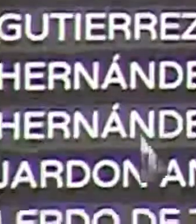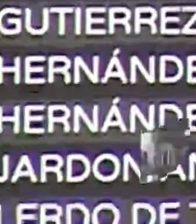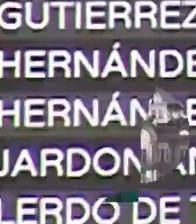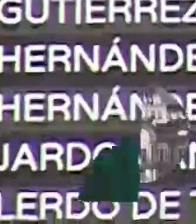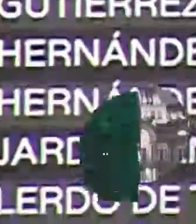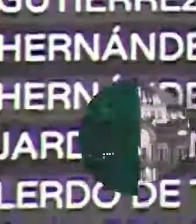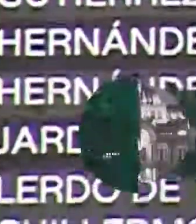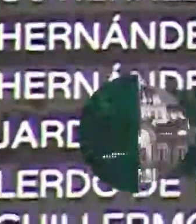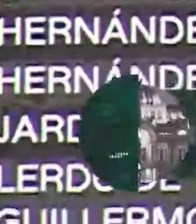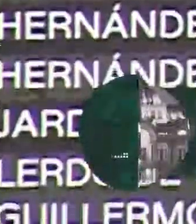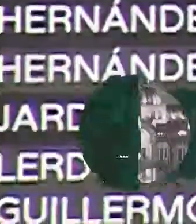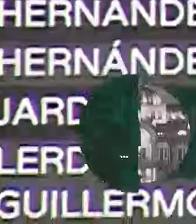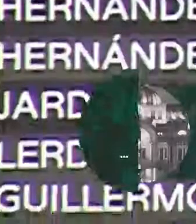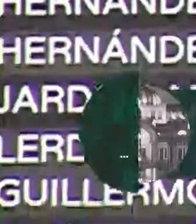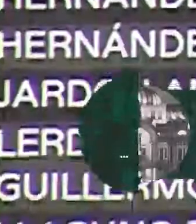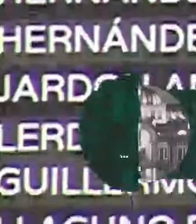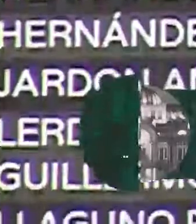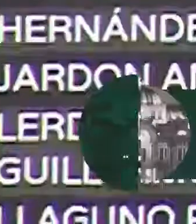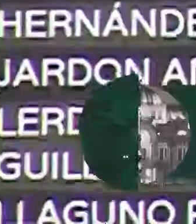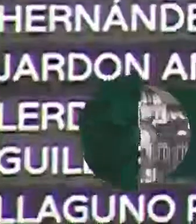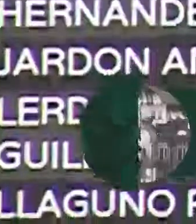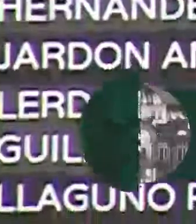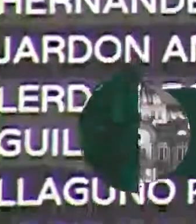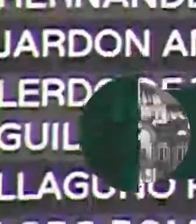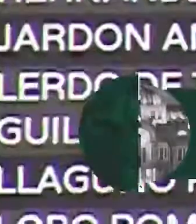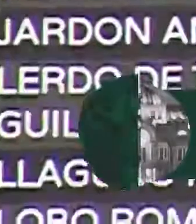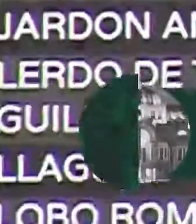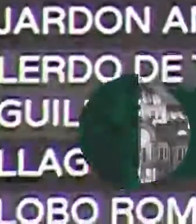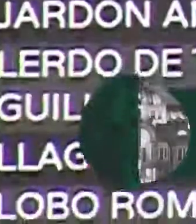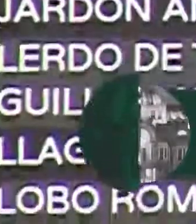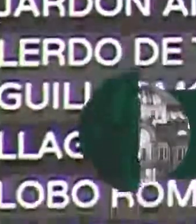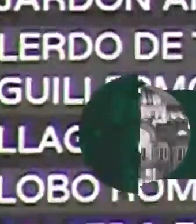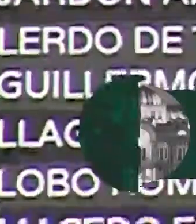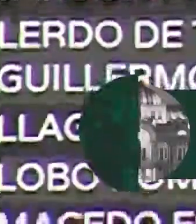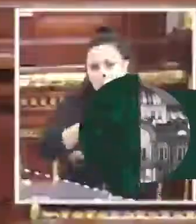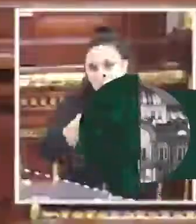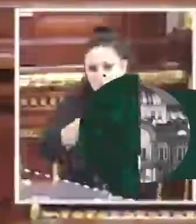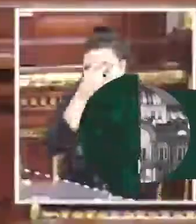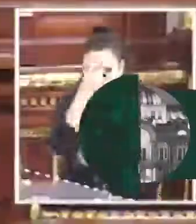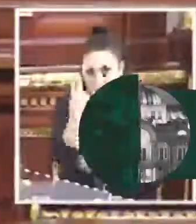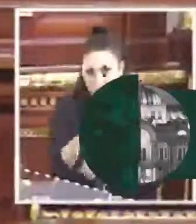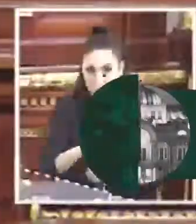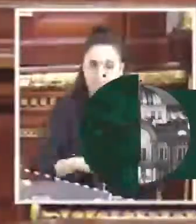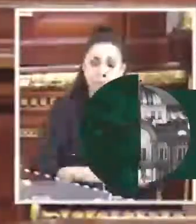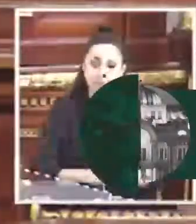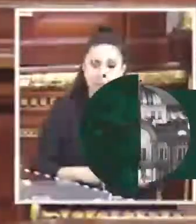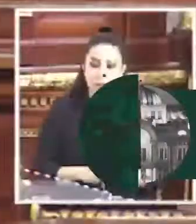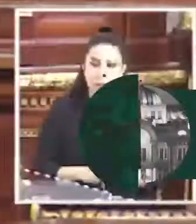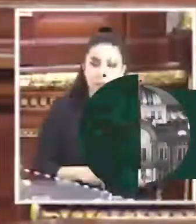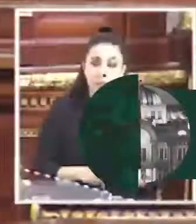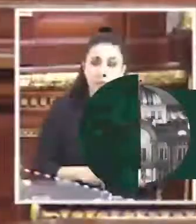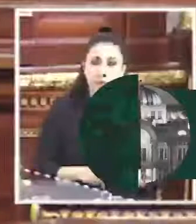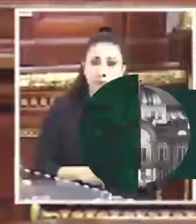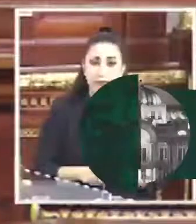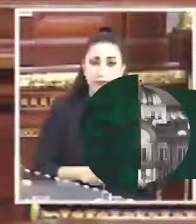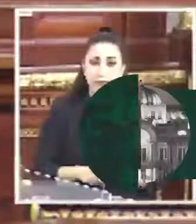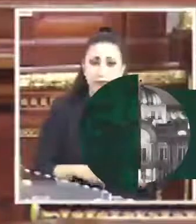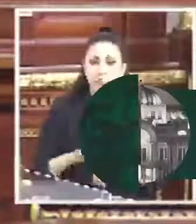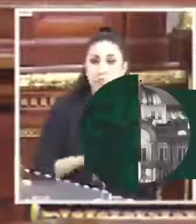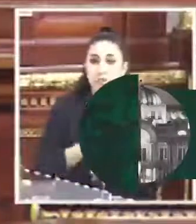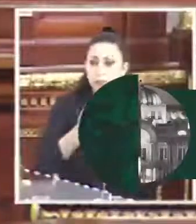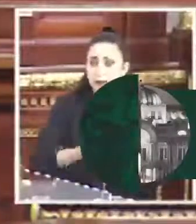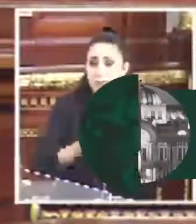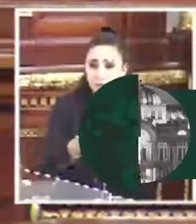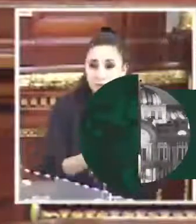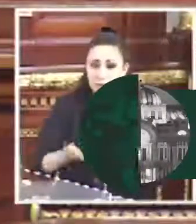Con 59 votos a favor, el Pleno del Congreso Capitalino aprobó el dictamen de las Comisiones Unidas de Transparencia y Combate a la Corrupción y